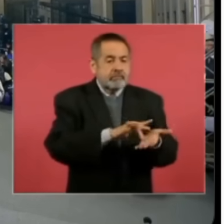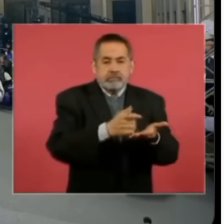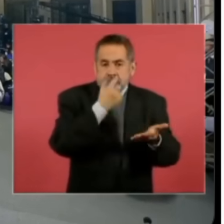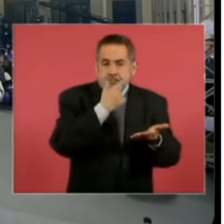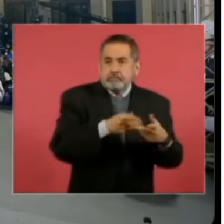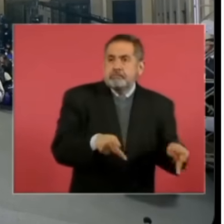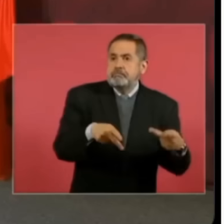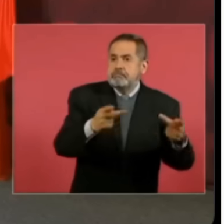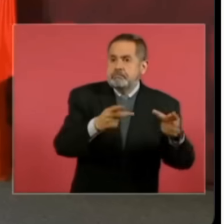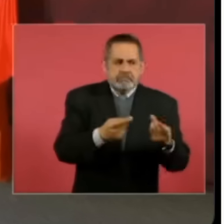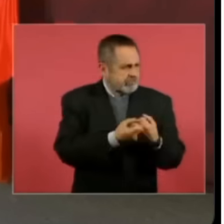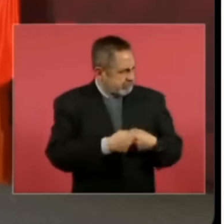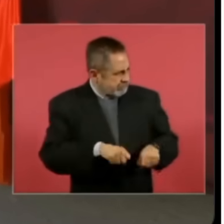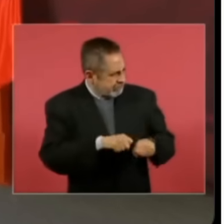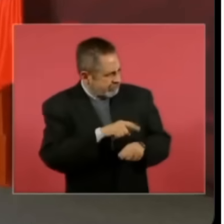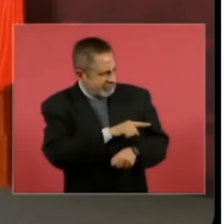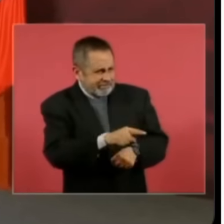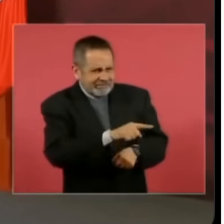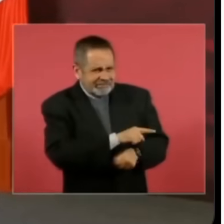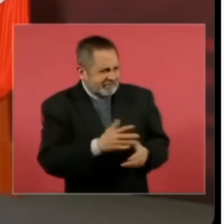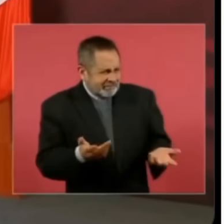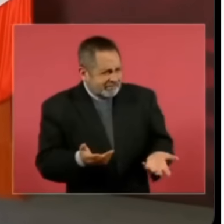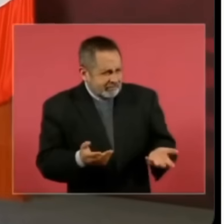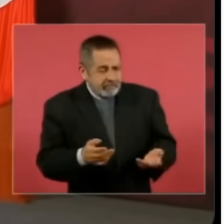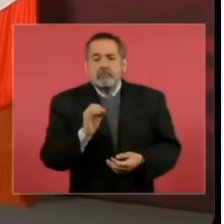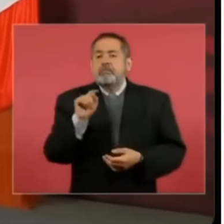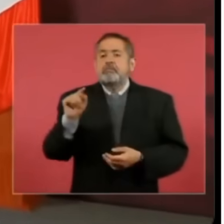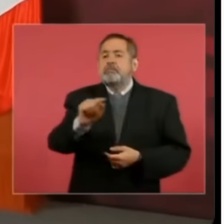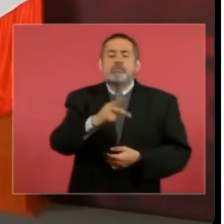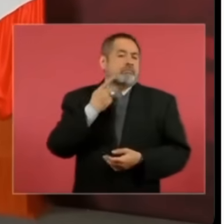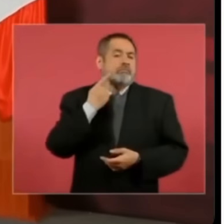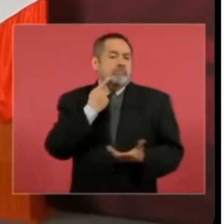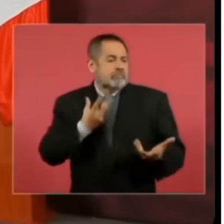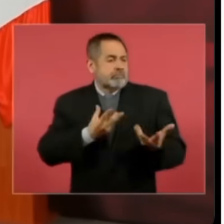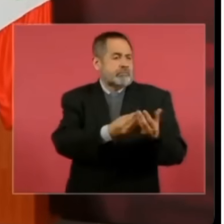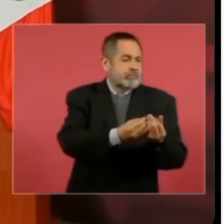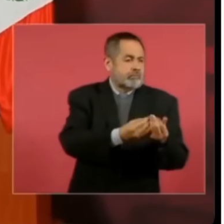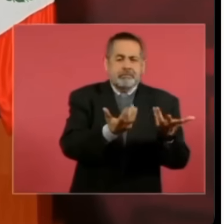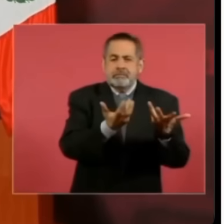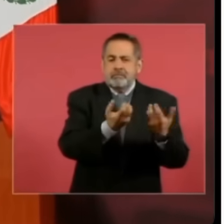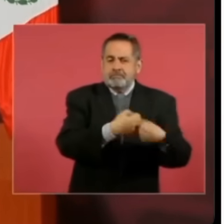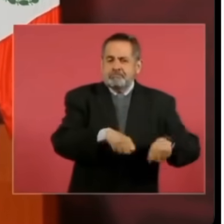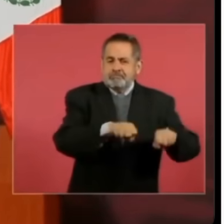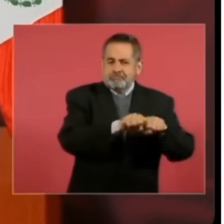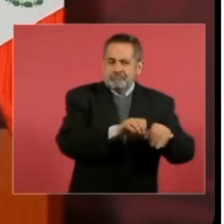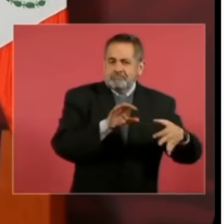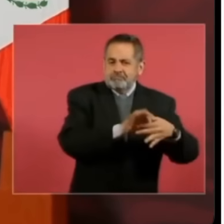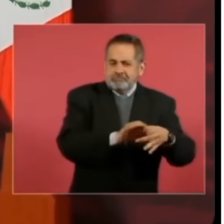Loret? Solo le ofrezco disculpas. Sé que otra manera